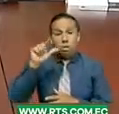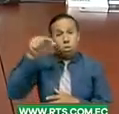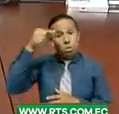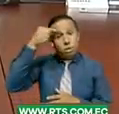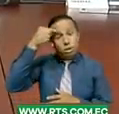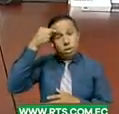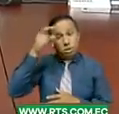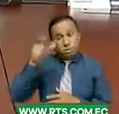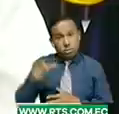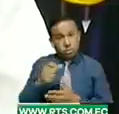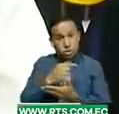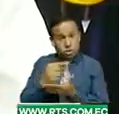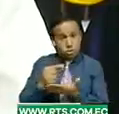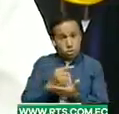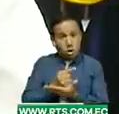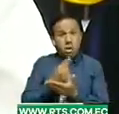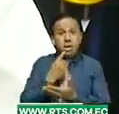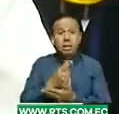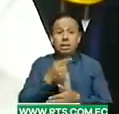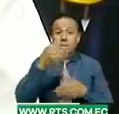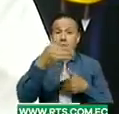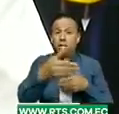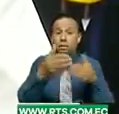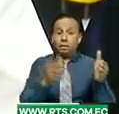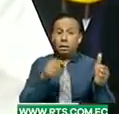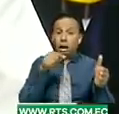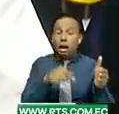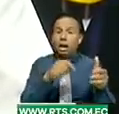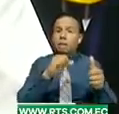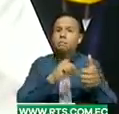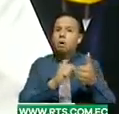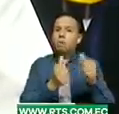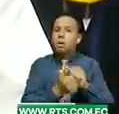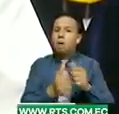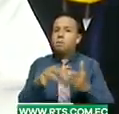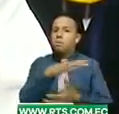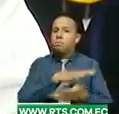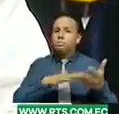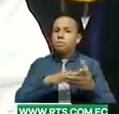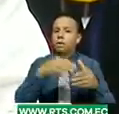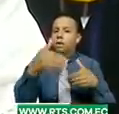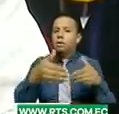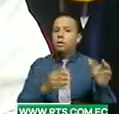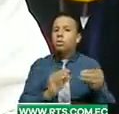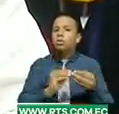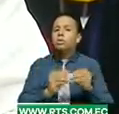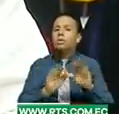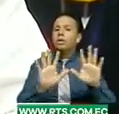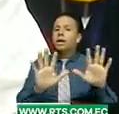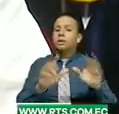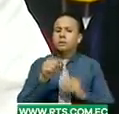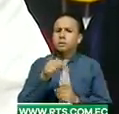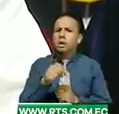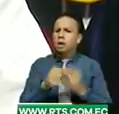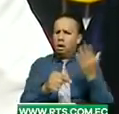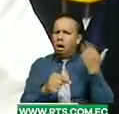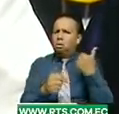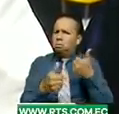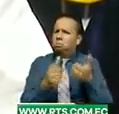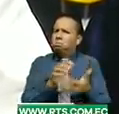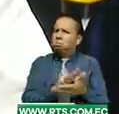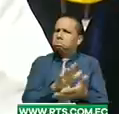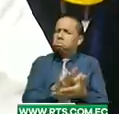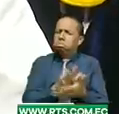con conflictos. En el pabellón 10... que era un pabellón, digamos, de los más tranquilos, sucedió